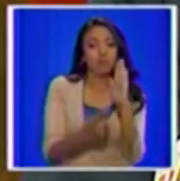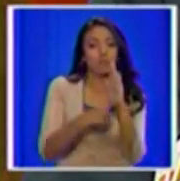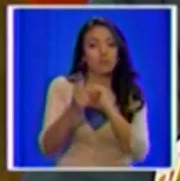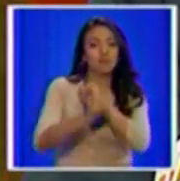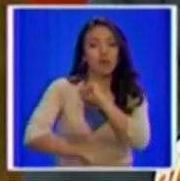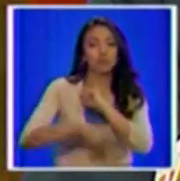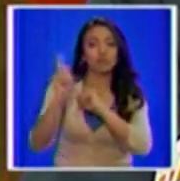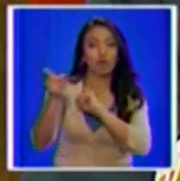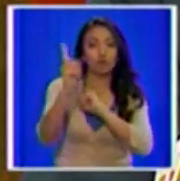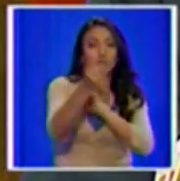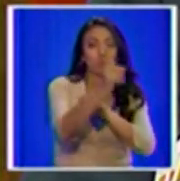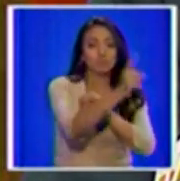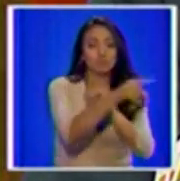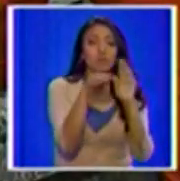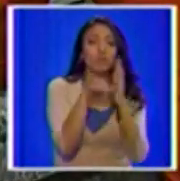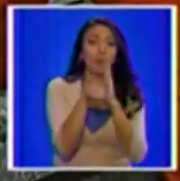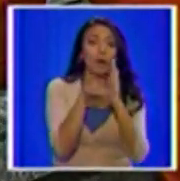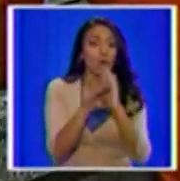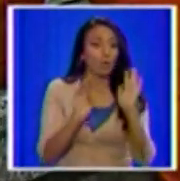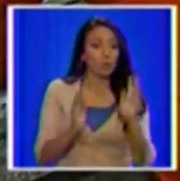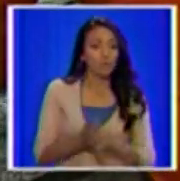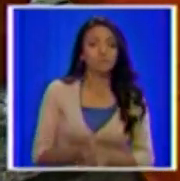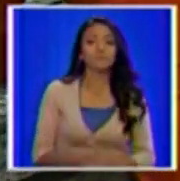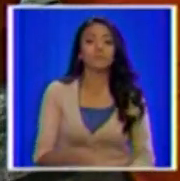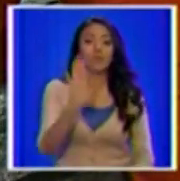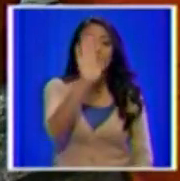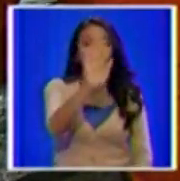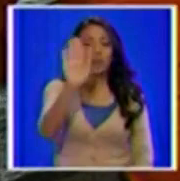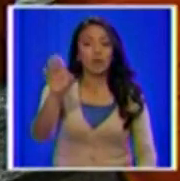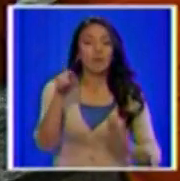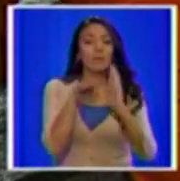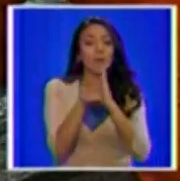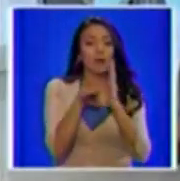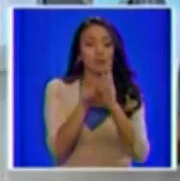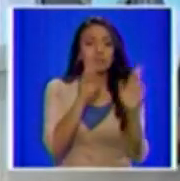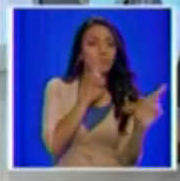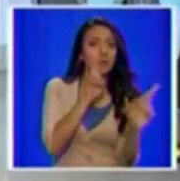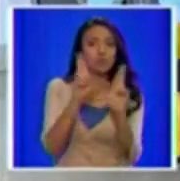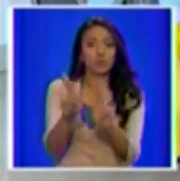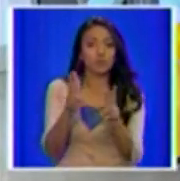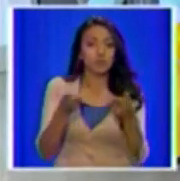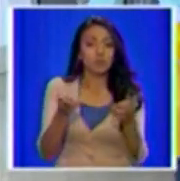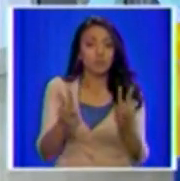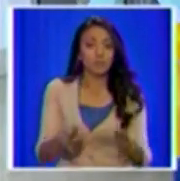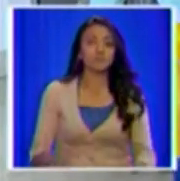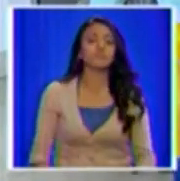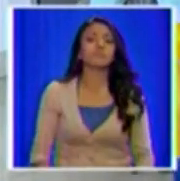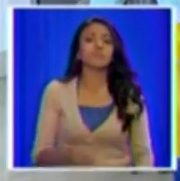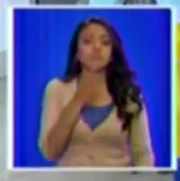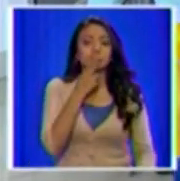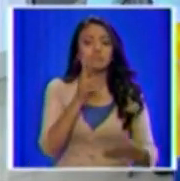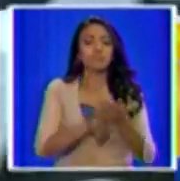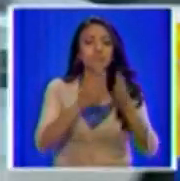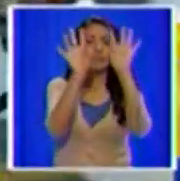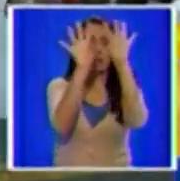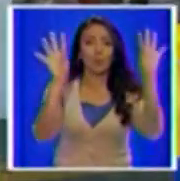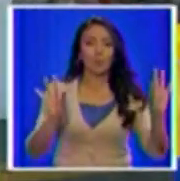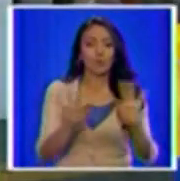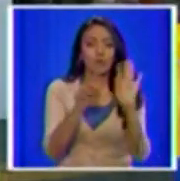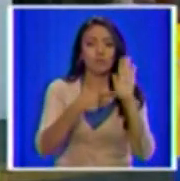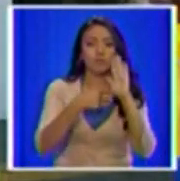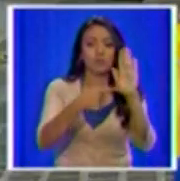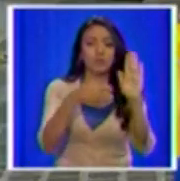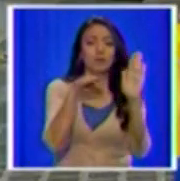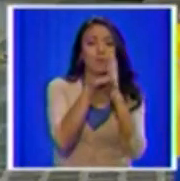sanciones respectivas a los bancos. Los bancos también reaccionaron ante las denuncias. A través de comunicados de prensa, los